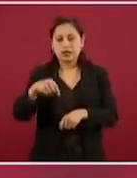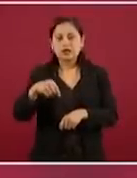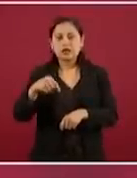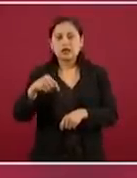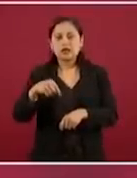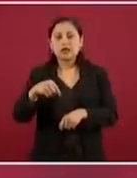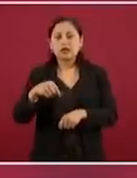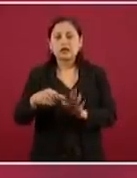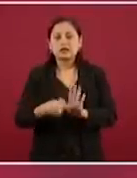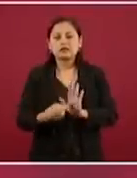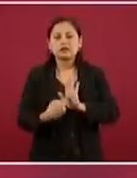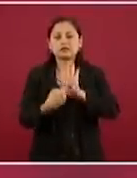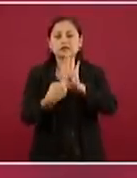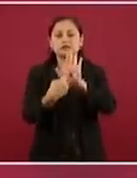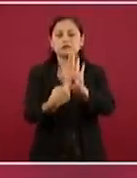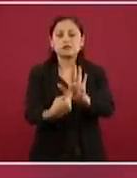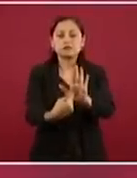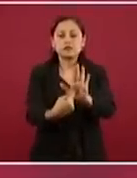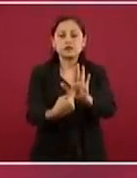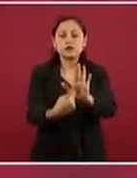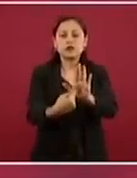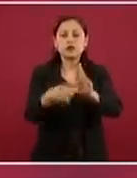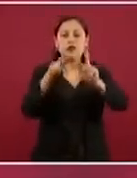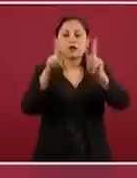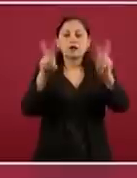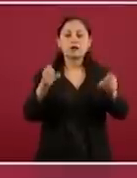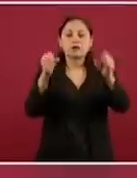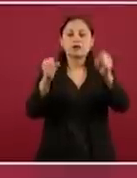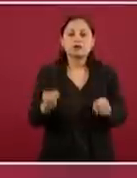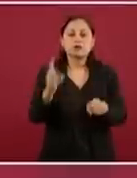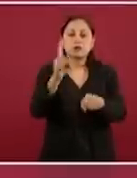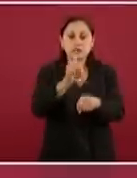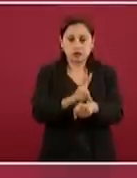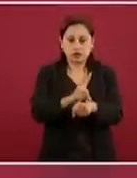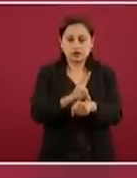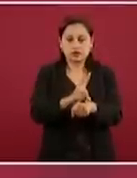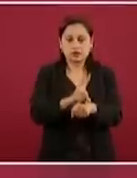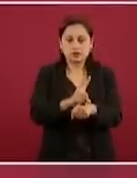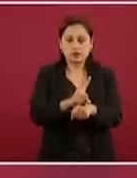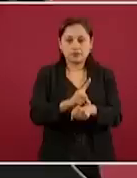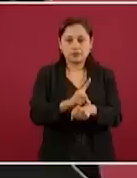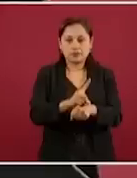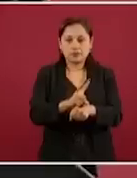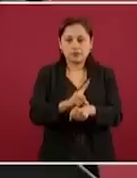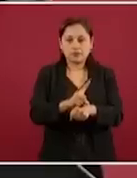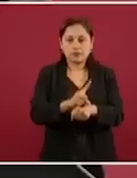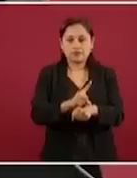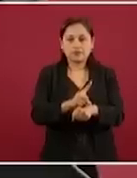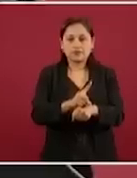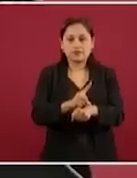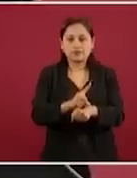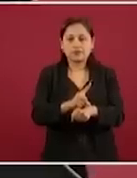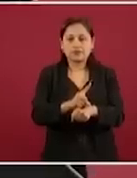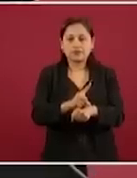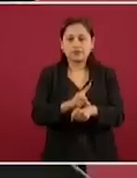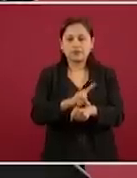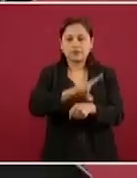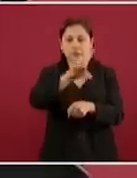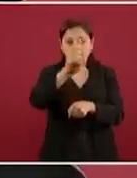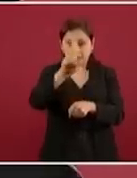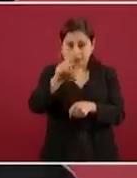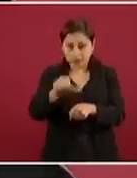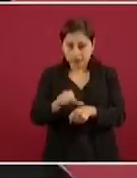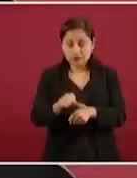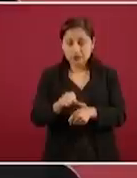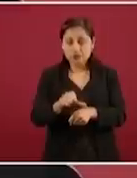presentación de lo de seguridad. Y ese mismo día voy